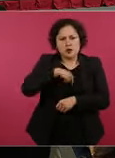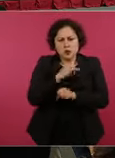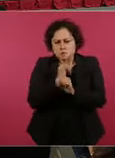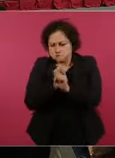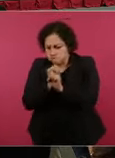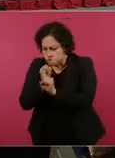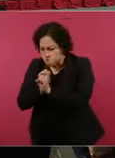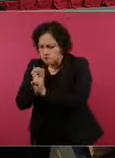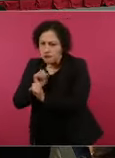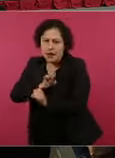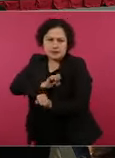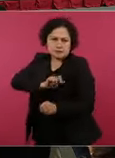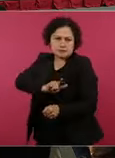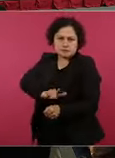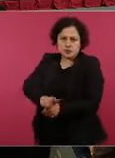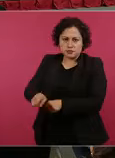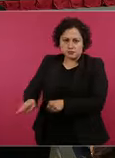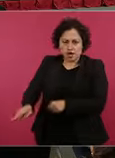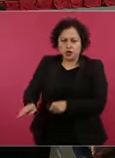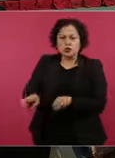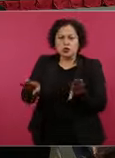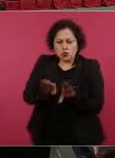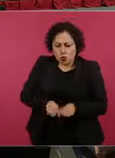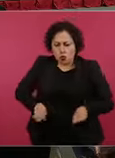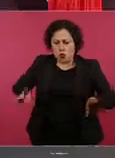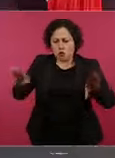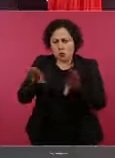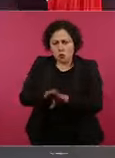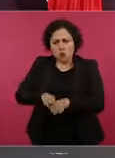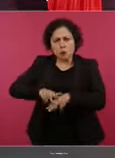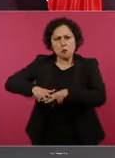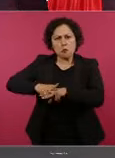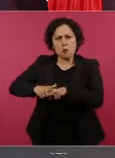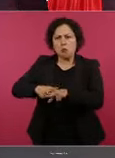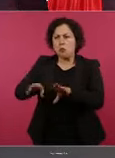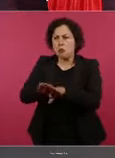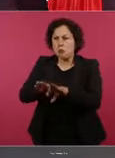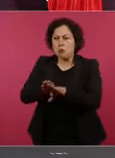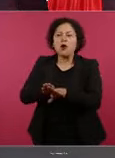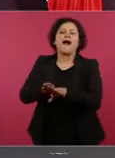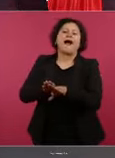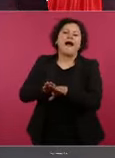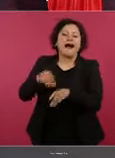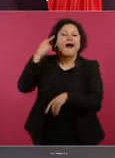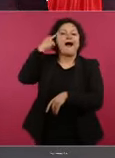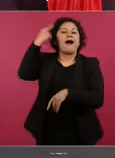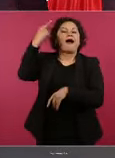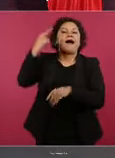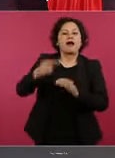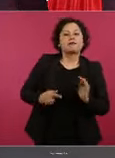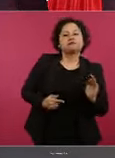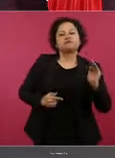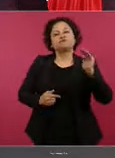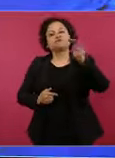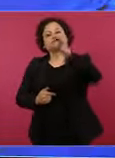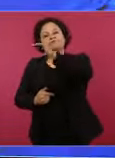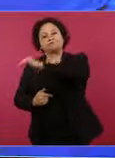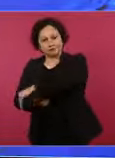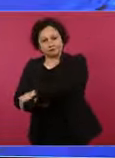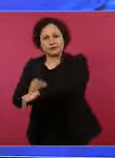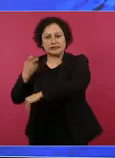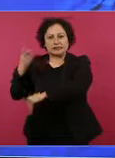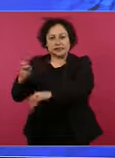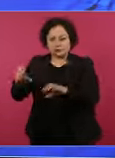cuida que no se afecten ríos subterráneos, cenotes. Tuvimos un problema